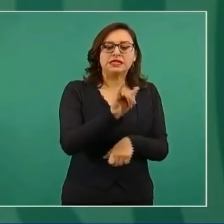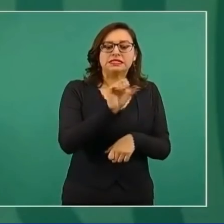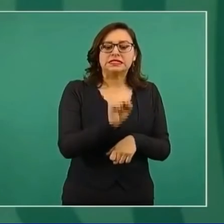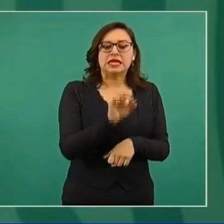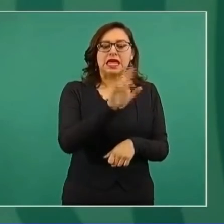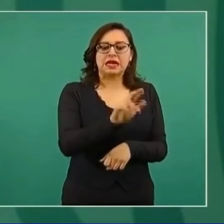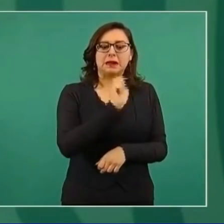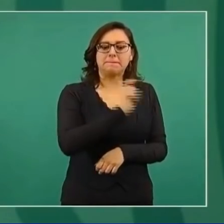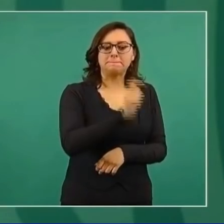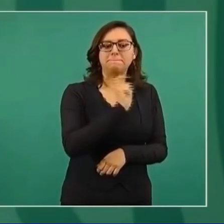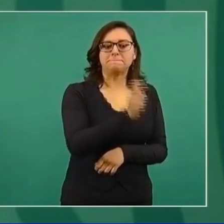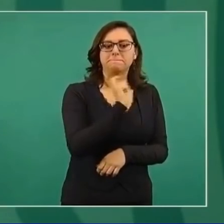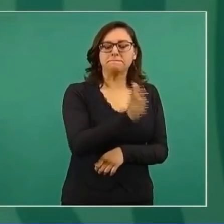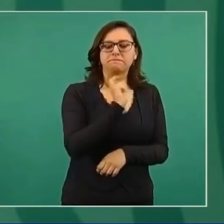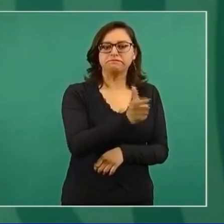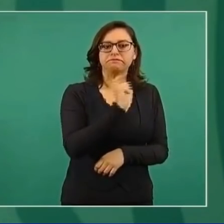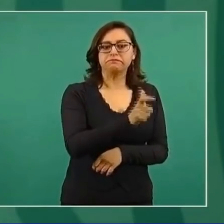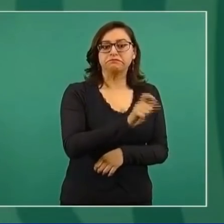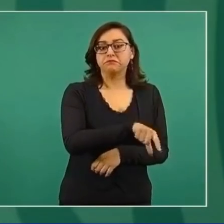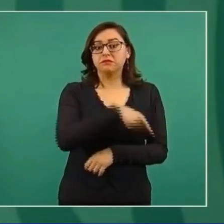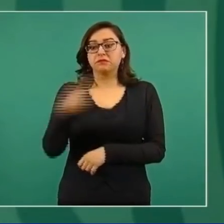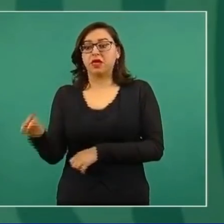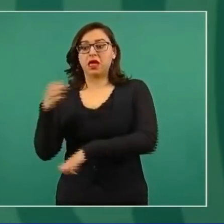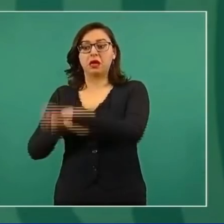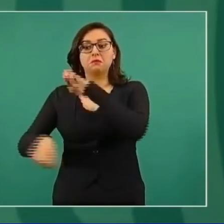que los empresarios.